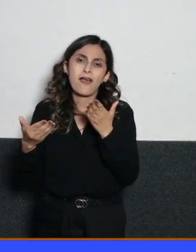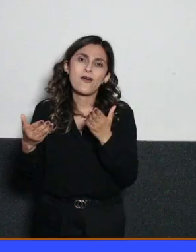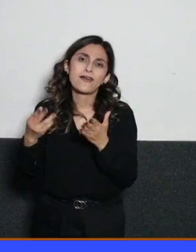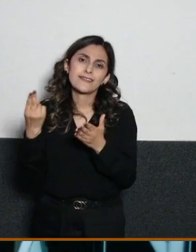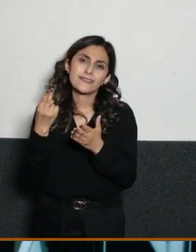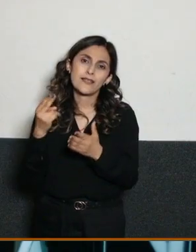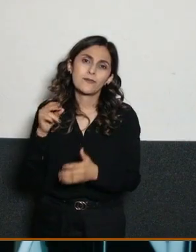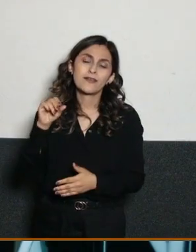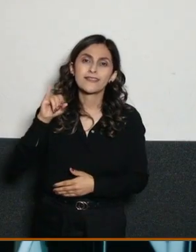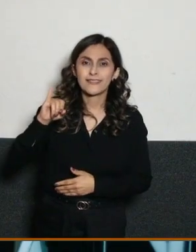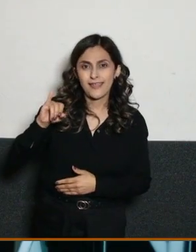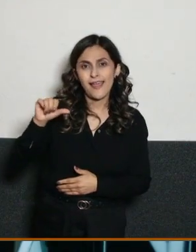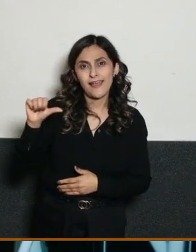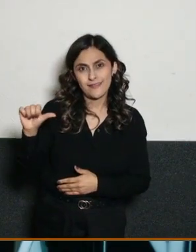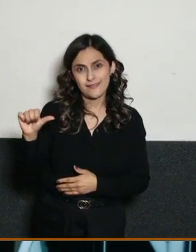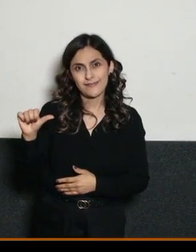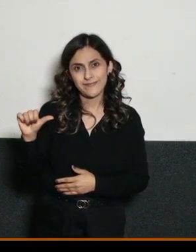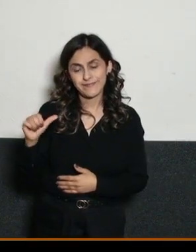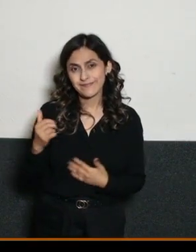artificial.